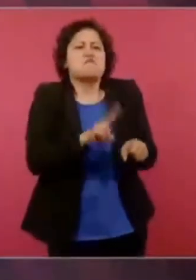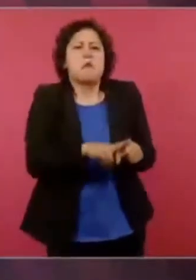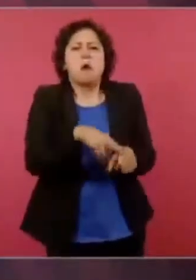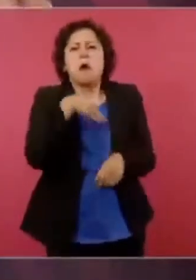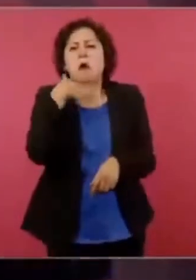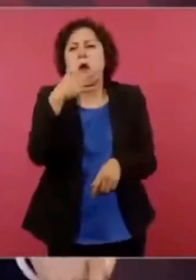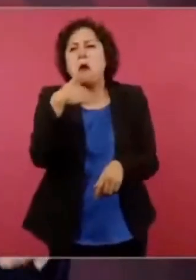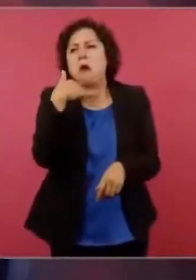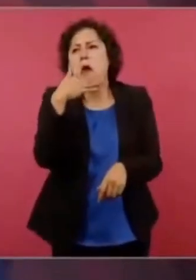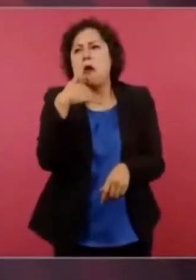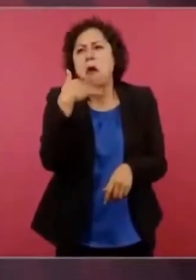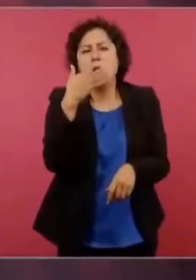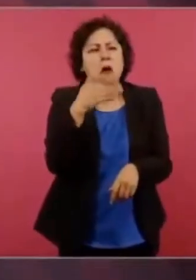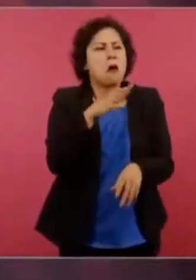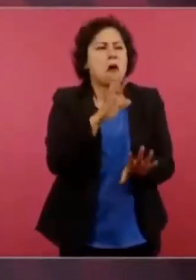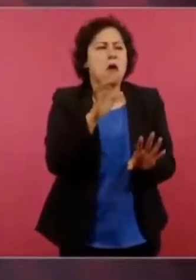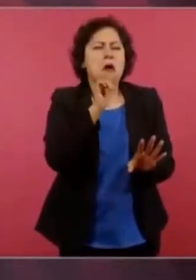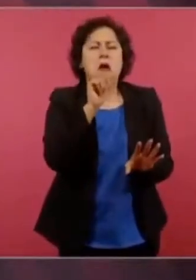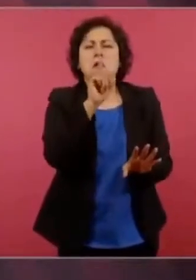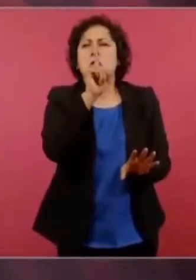les molesta muchísimo,